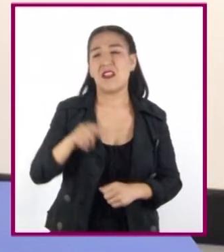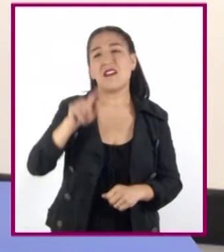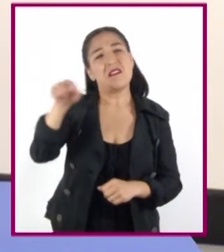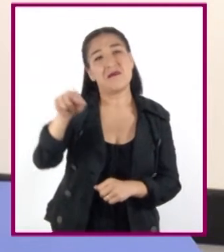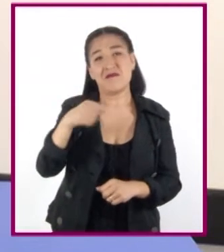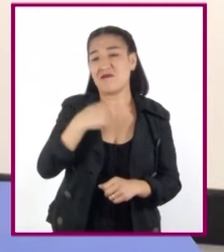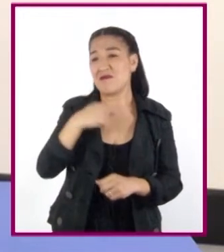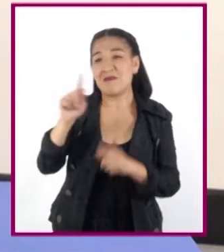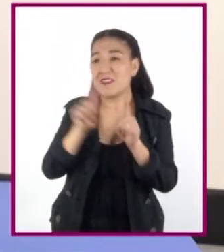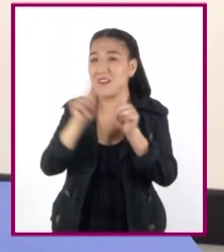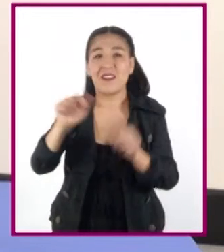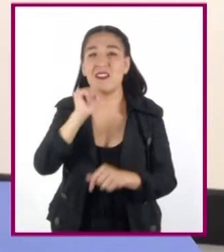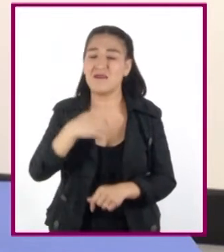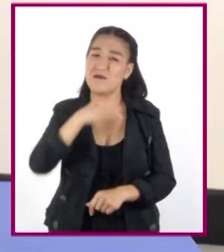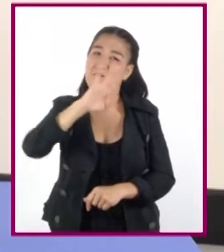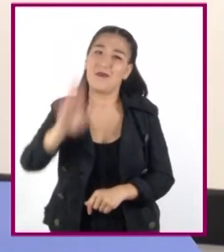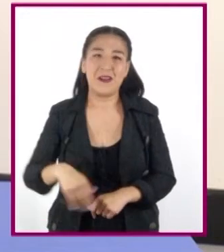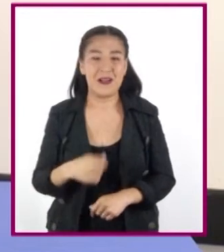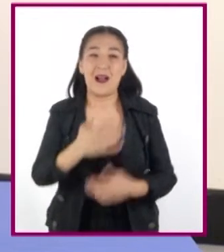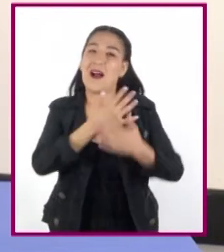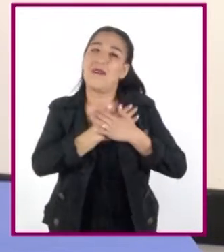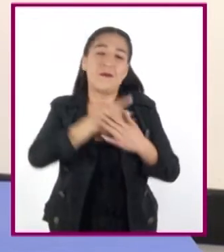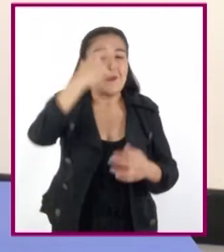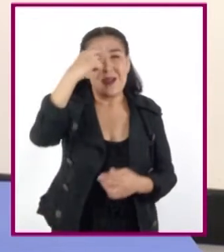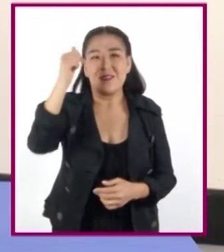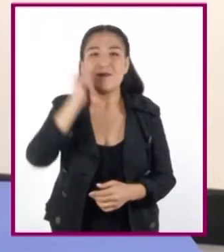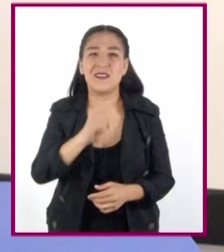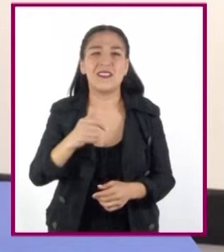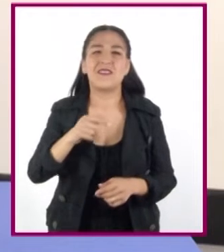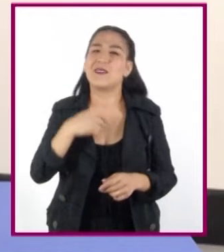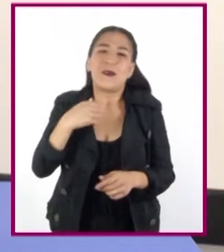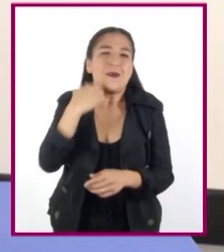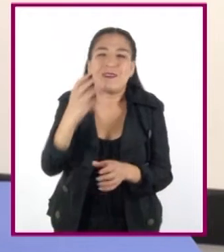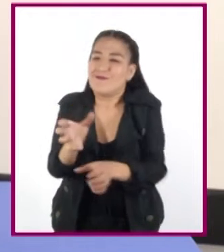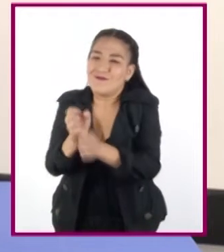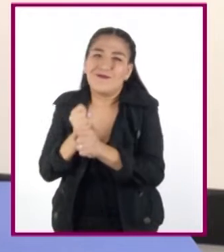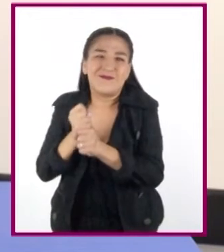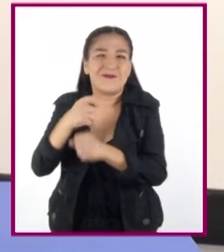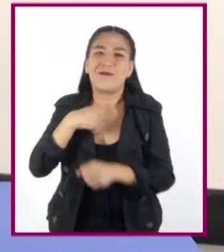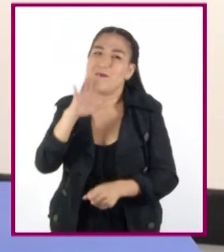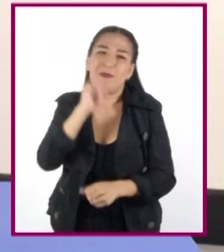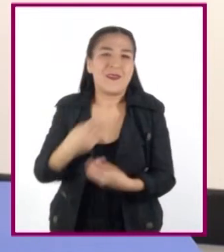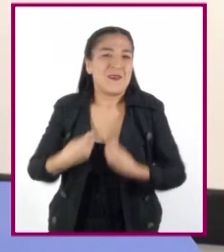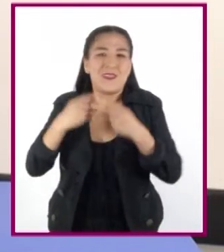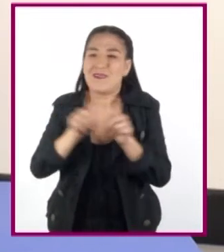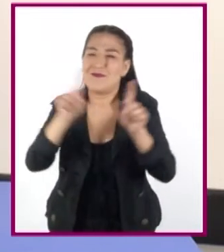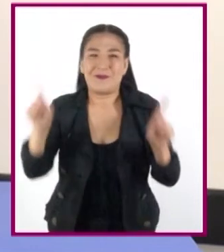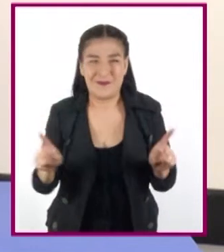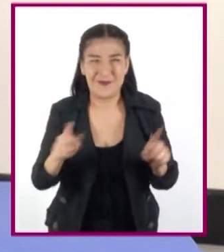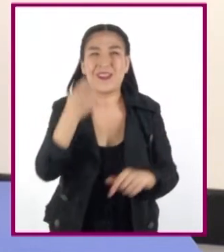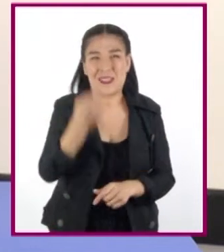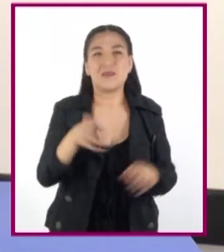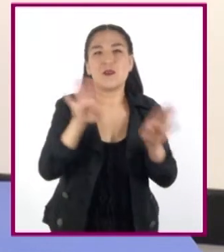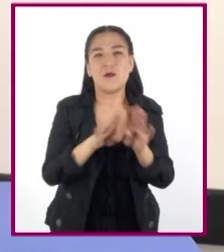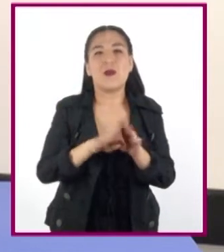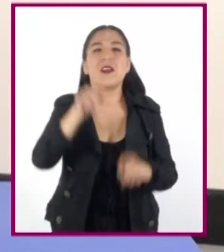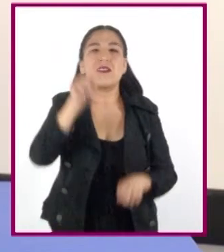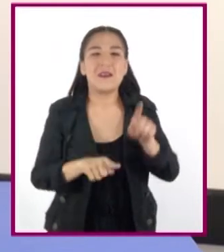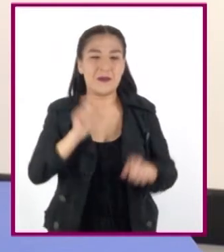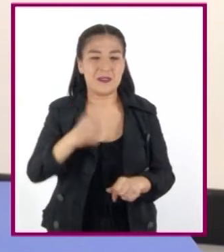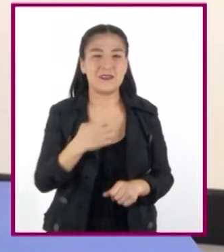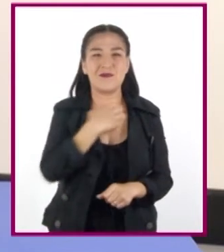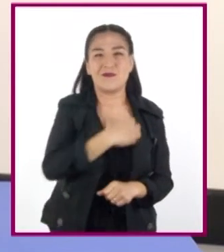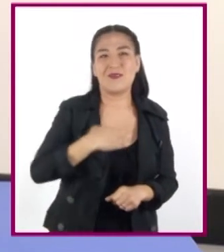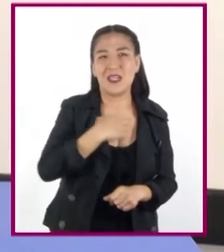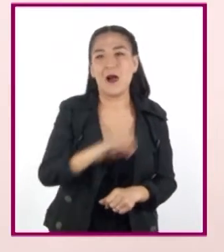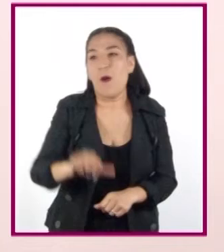muero", "el amor es para siempre" o "no puedo vivir sin ti", que exacerban la dependencia emocional a partir de